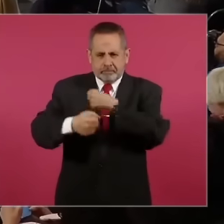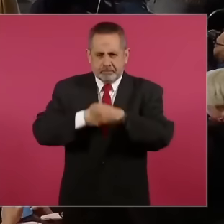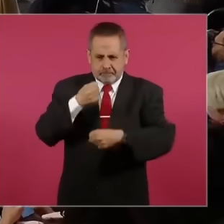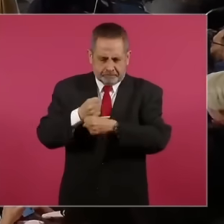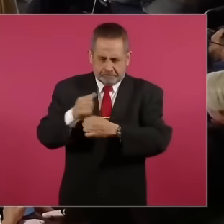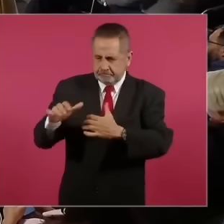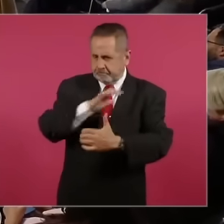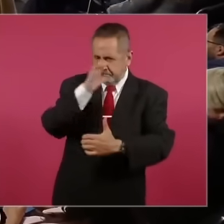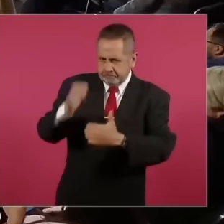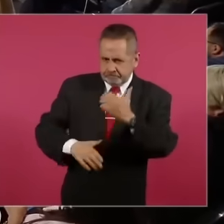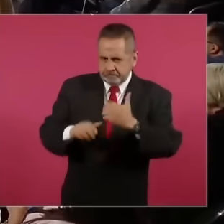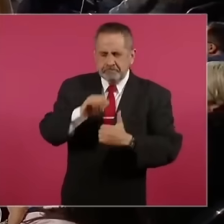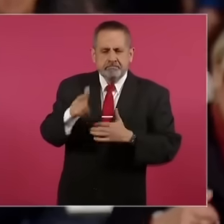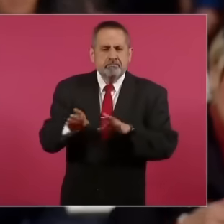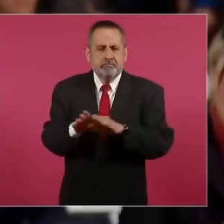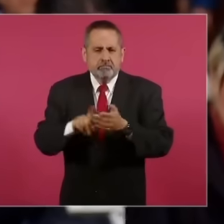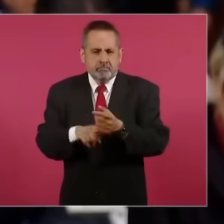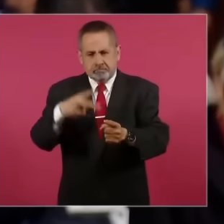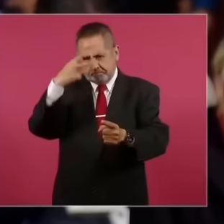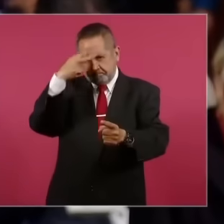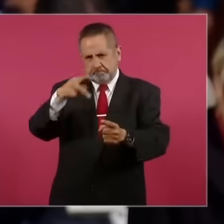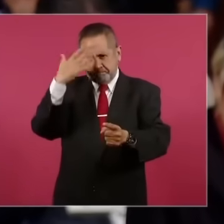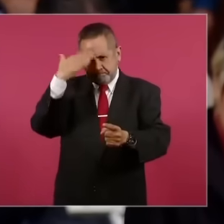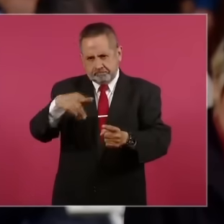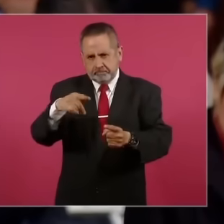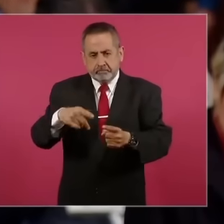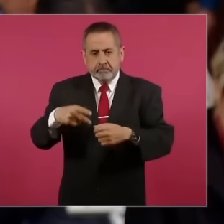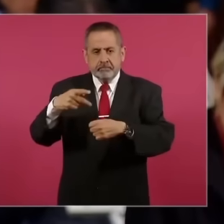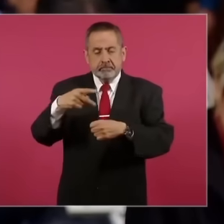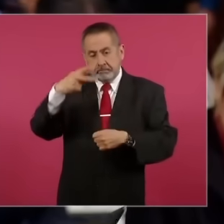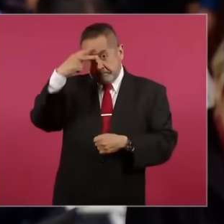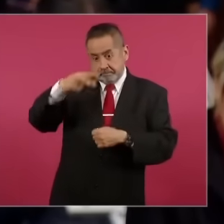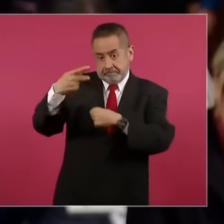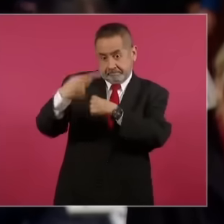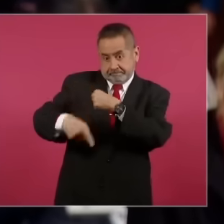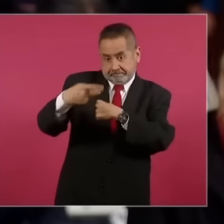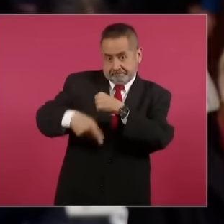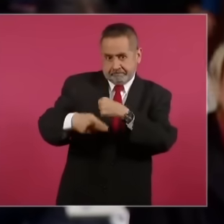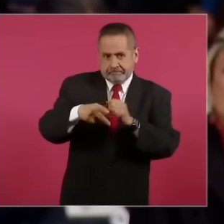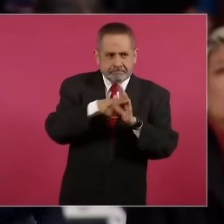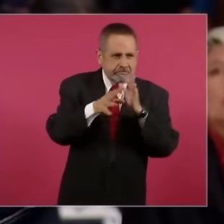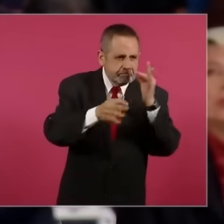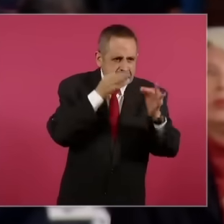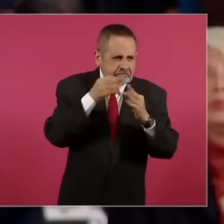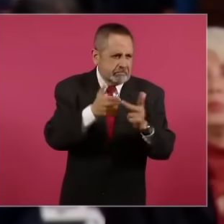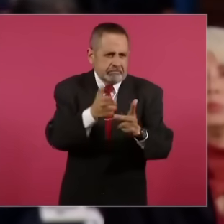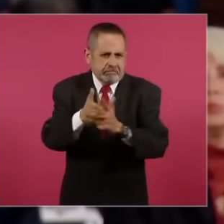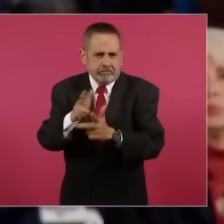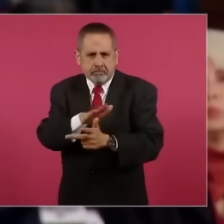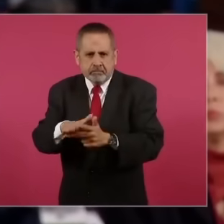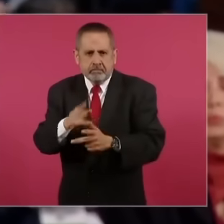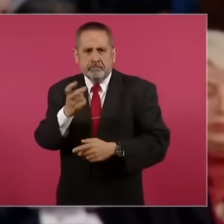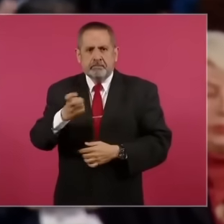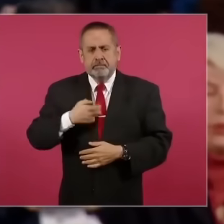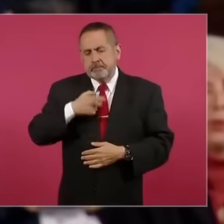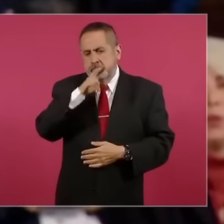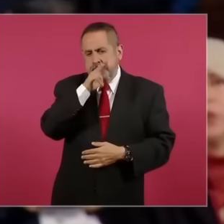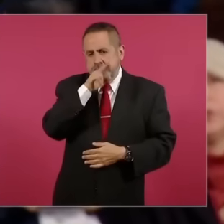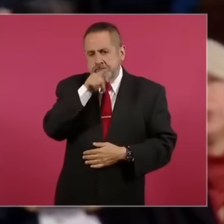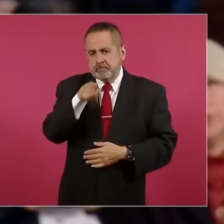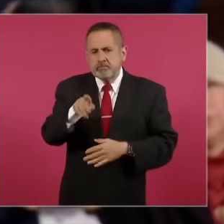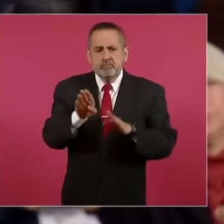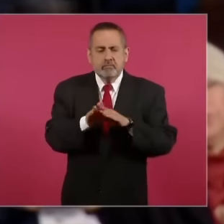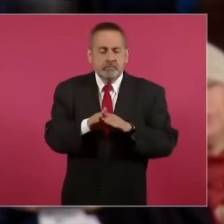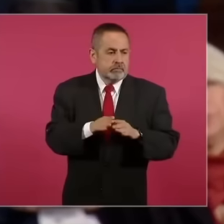el país. México, usted lo sabe, es uno de los países más peligrosos del mundo para ejercer el periodismo y por eso es preocupante, señor presidente,